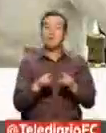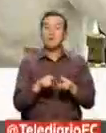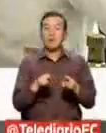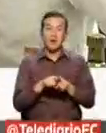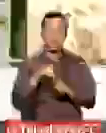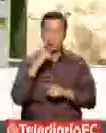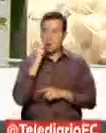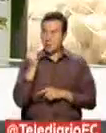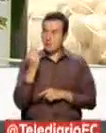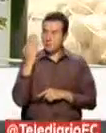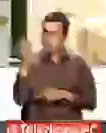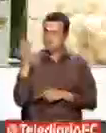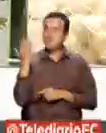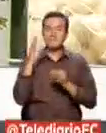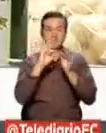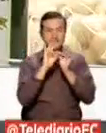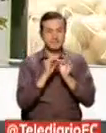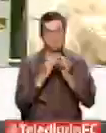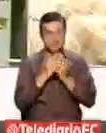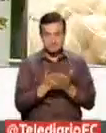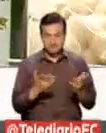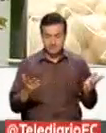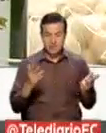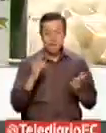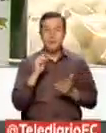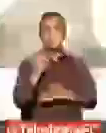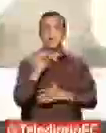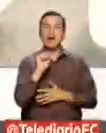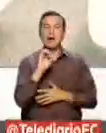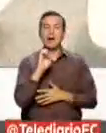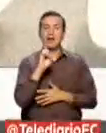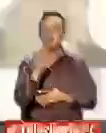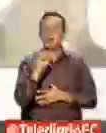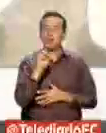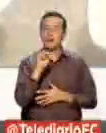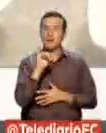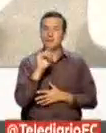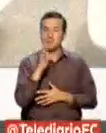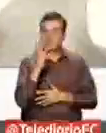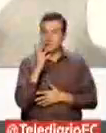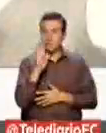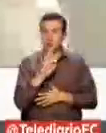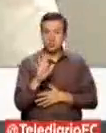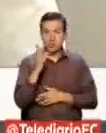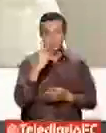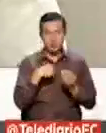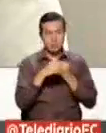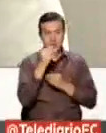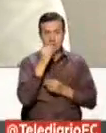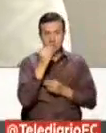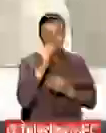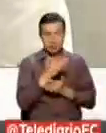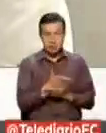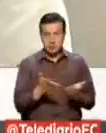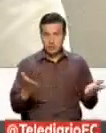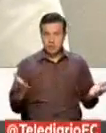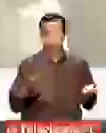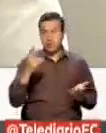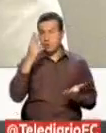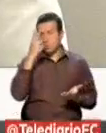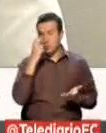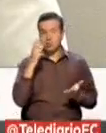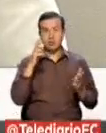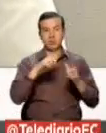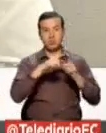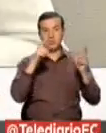Santiago Maldonado, quien elabora productos a base de macadamia, los mismos que se distribuyen en el mercado gourmet. Y yo creo que los hoteles y las